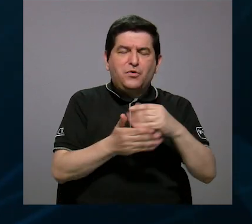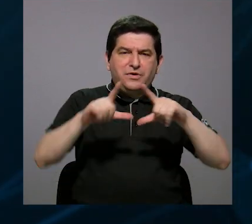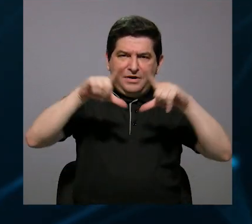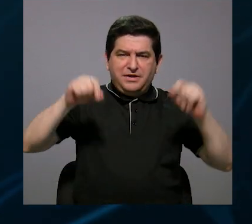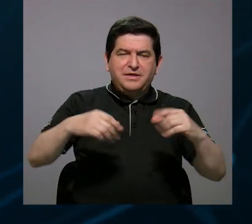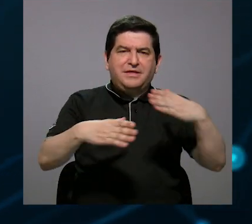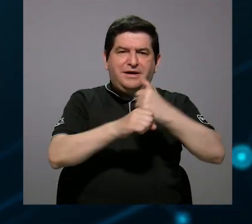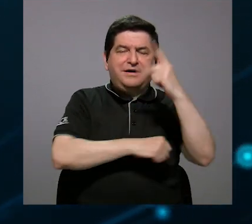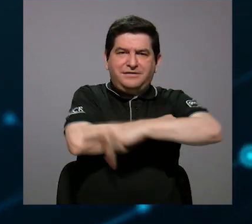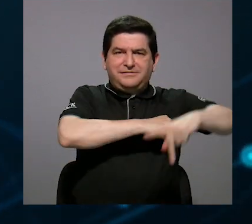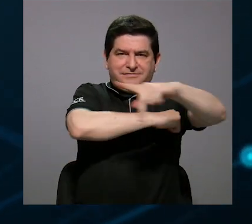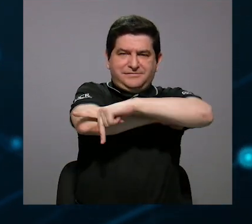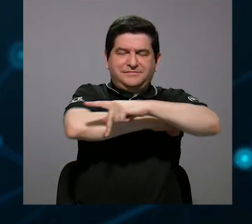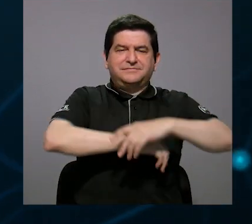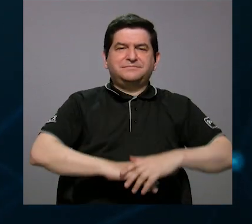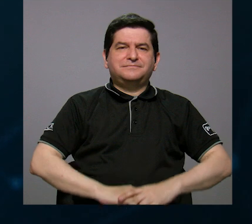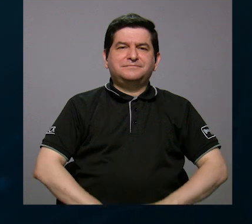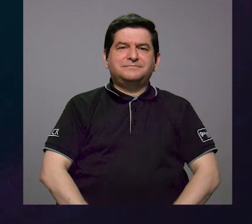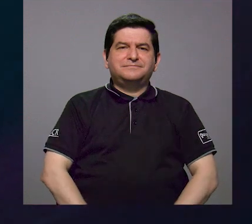el país.